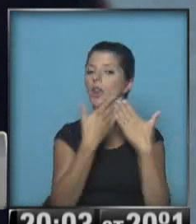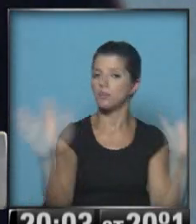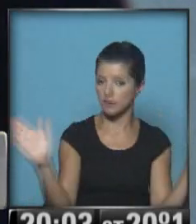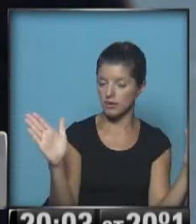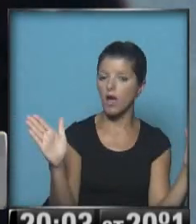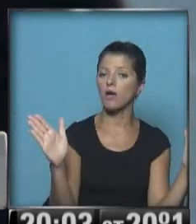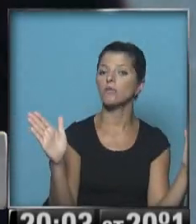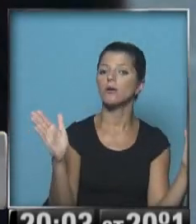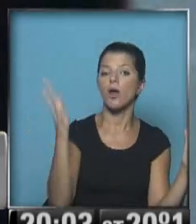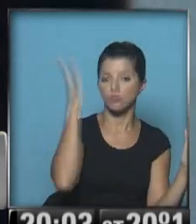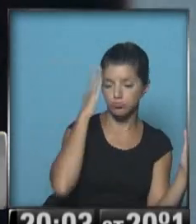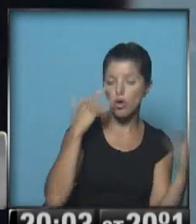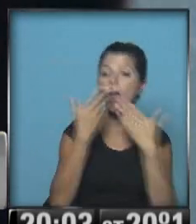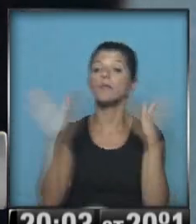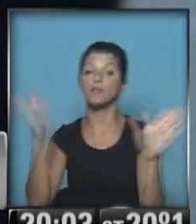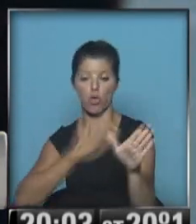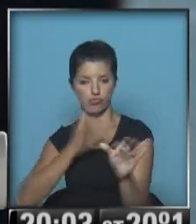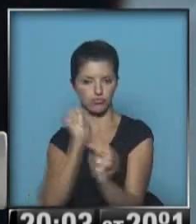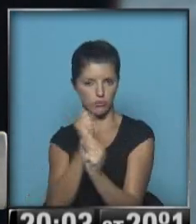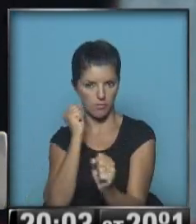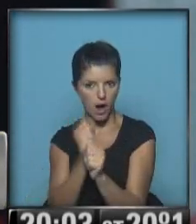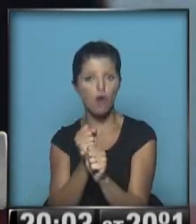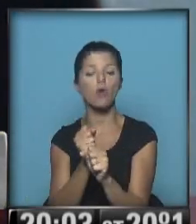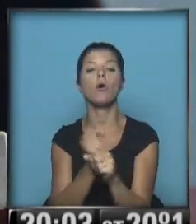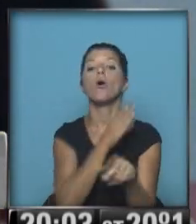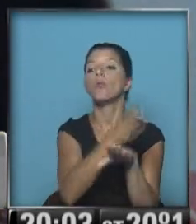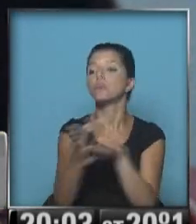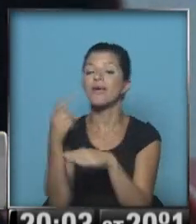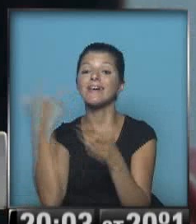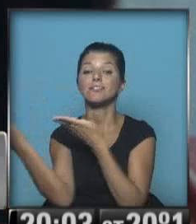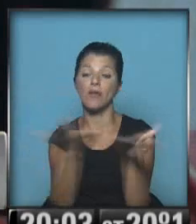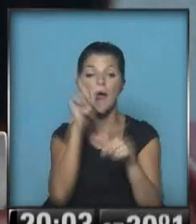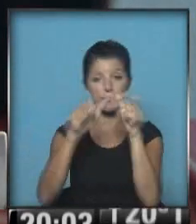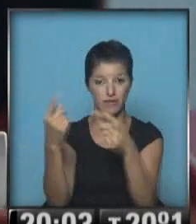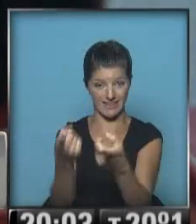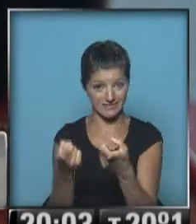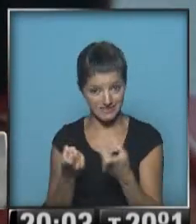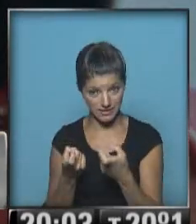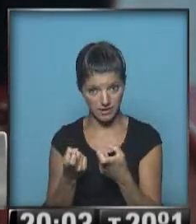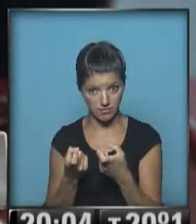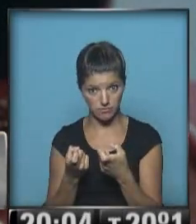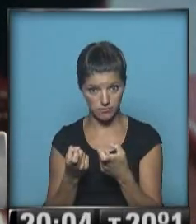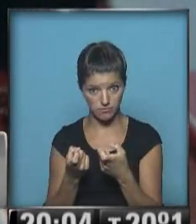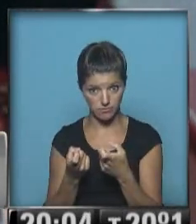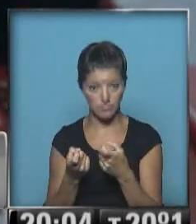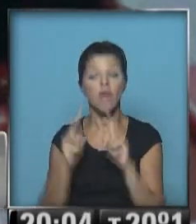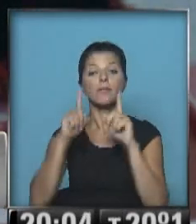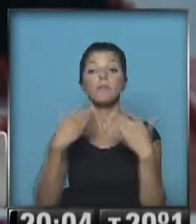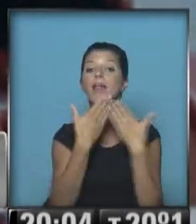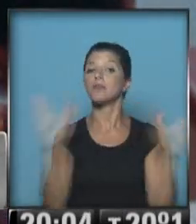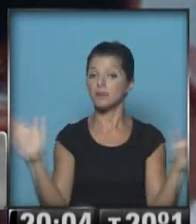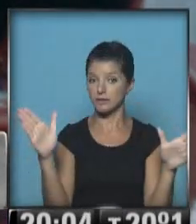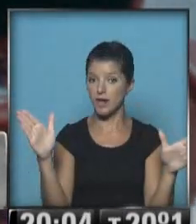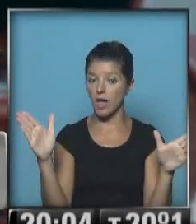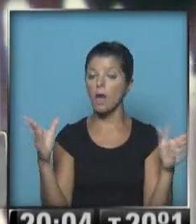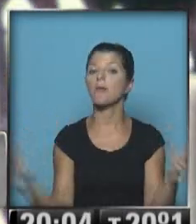culto libertad de nuestro trabajo de visitar y atender a la gente necesitada Libertad para reunirnos